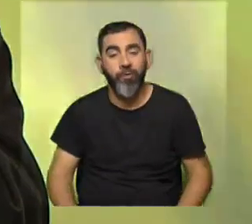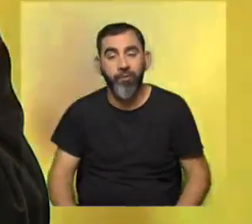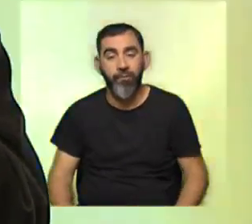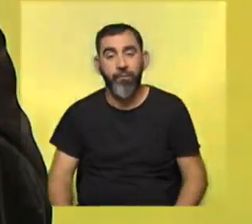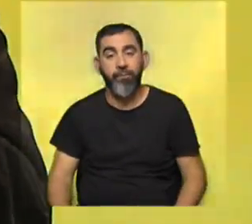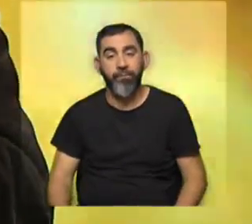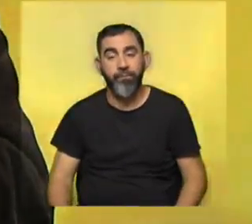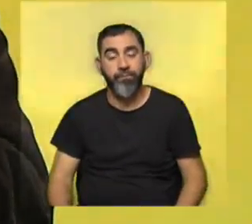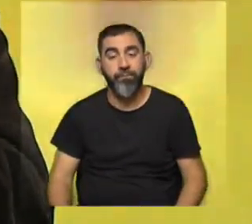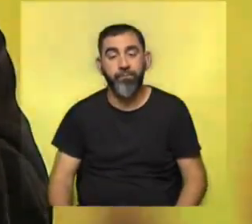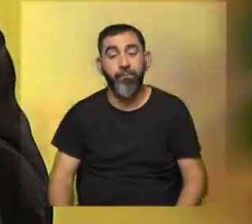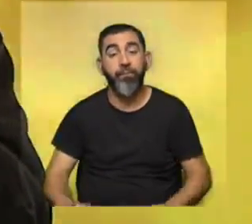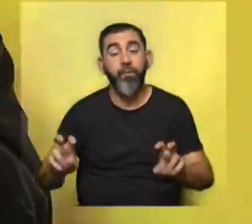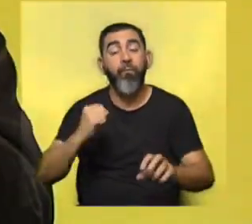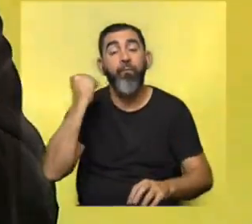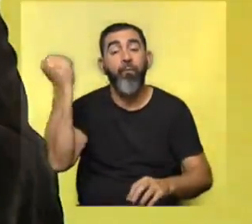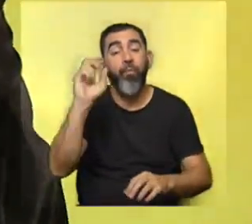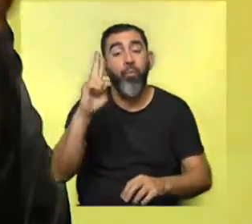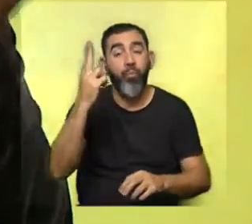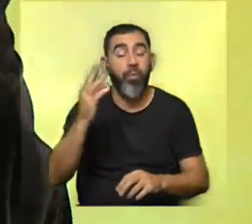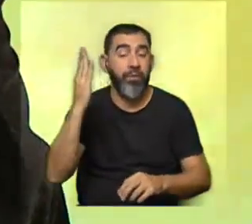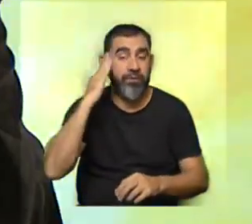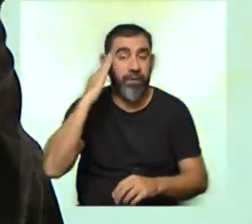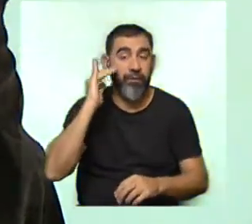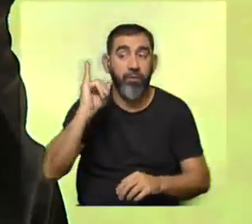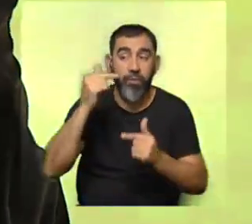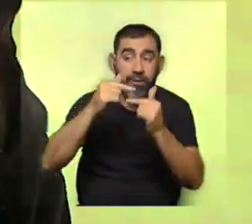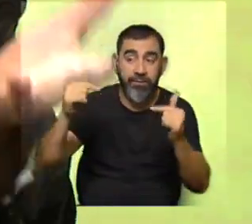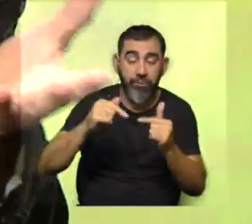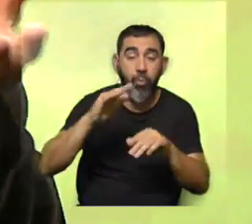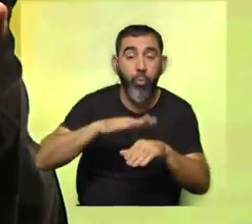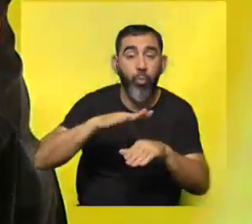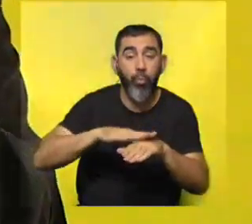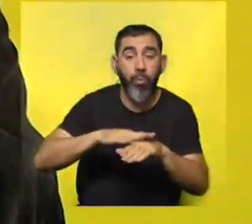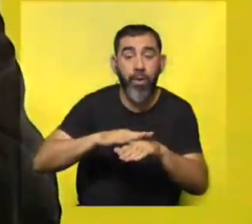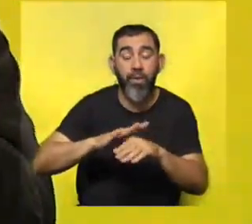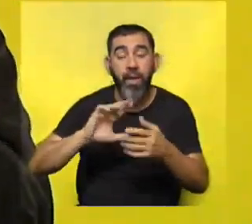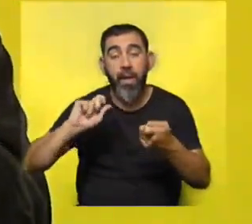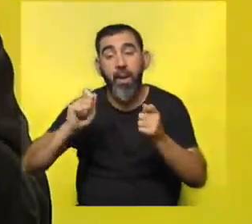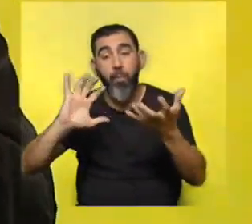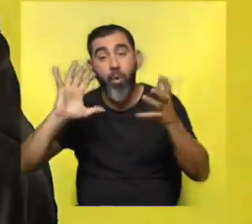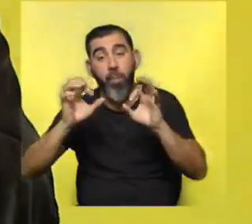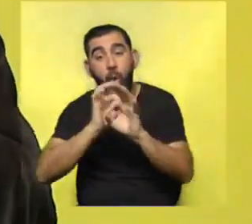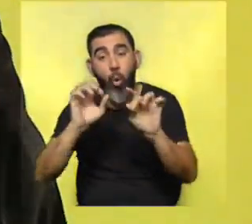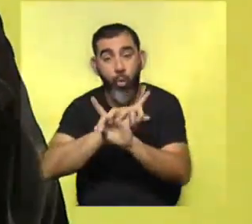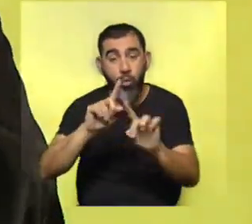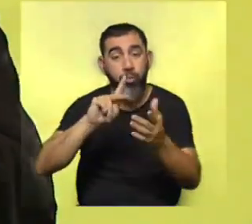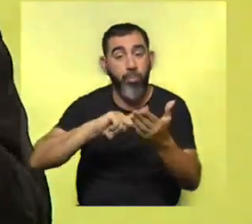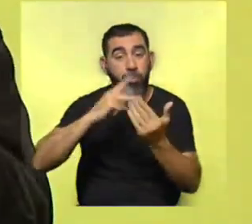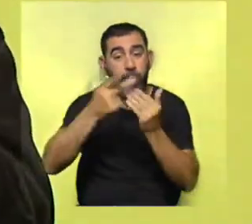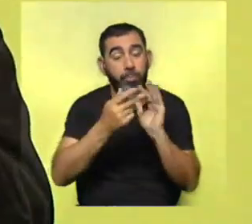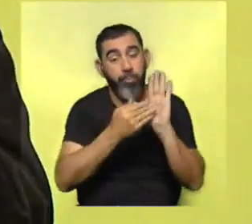tema fundamental para Uruguay en determinar si un evento debido a la variabilidad del cambio climático, bueno, justamente hemos presentado un proyecto a la